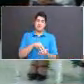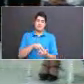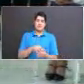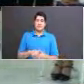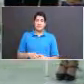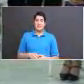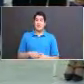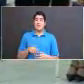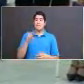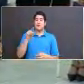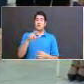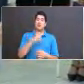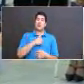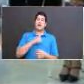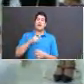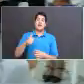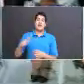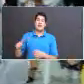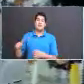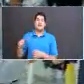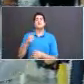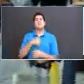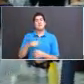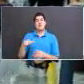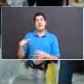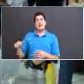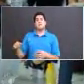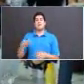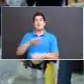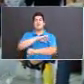alma. El alma es poderosa.